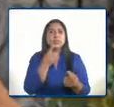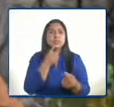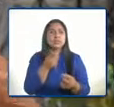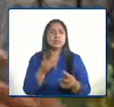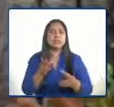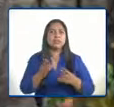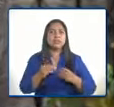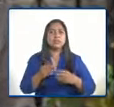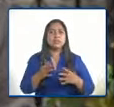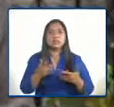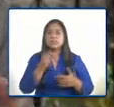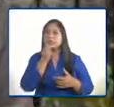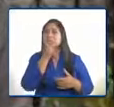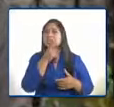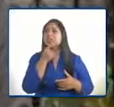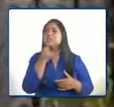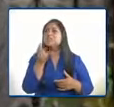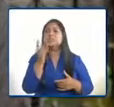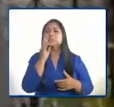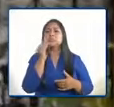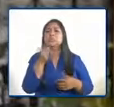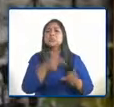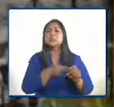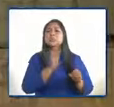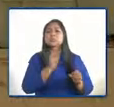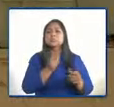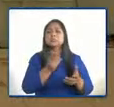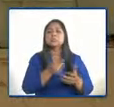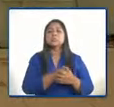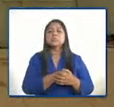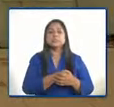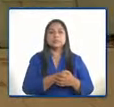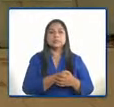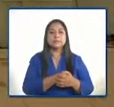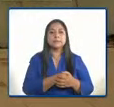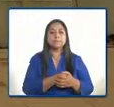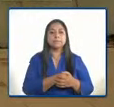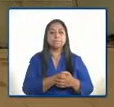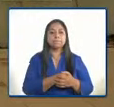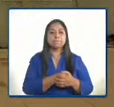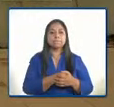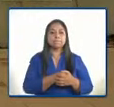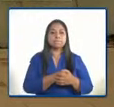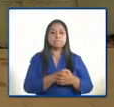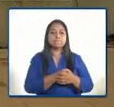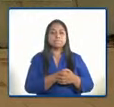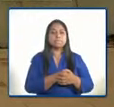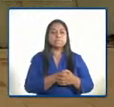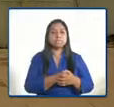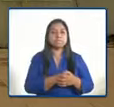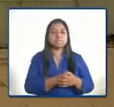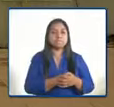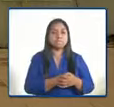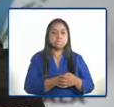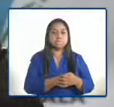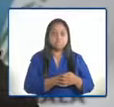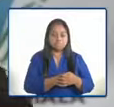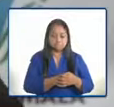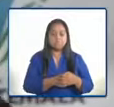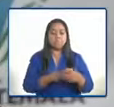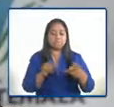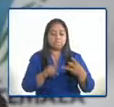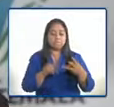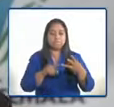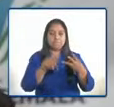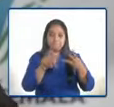ellos? ¿O qué denuncian ellos? ¿Que por qué se están escapando? Gracias. Listo. Vamos a comenzar de atrás para adelante porque si no ya se me olvidaron las primeras. Bueno, la primera en